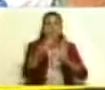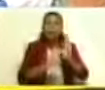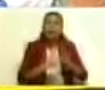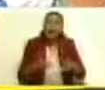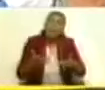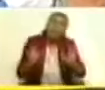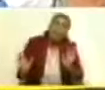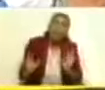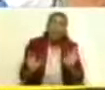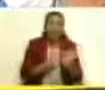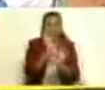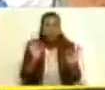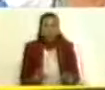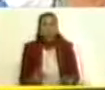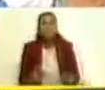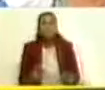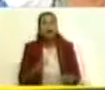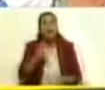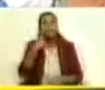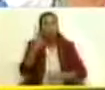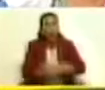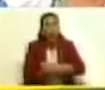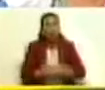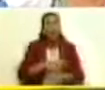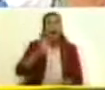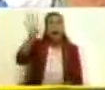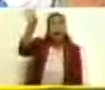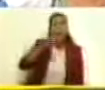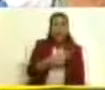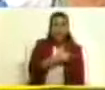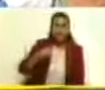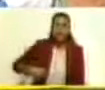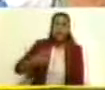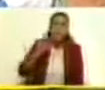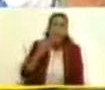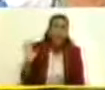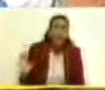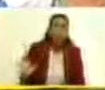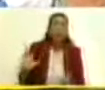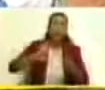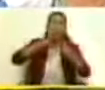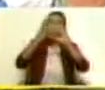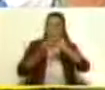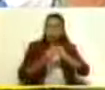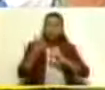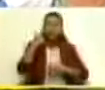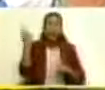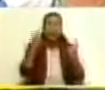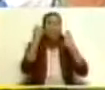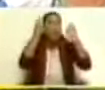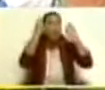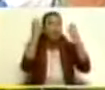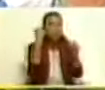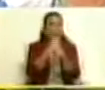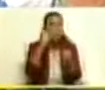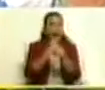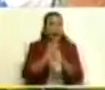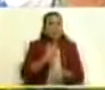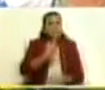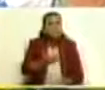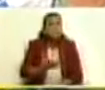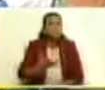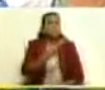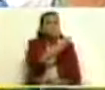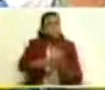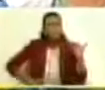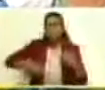alternativo impuesto por las potencias occidentales. Como conclusión de esta jornada, podemos decirle, mi